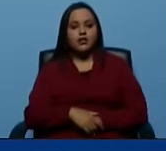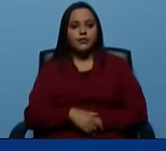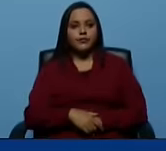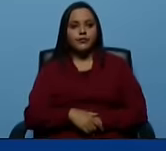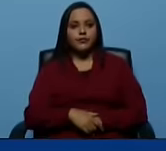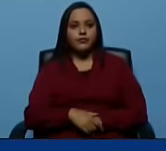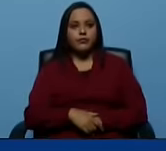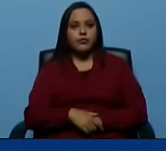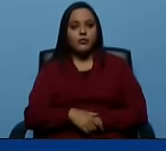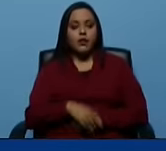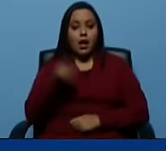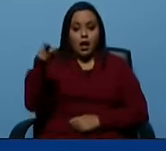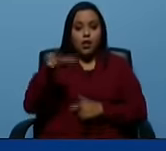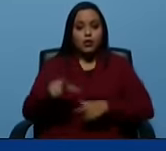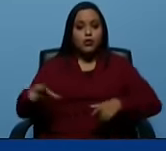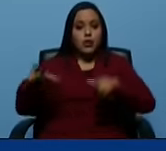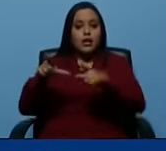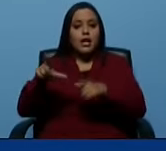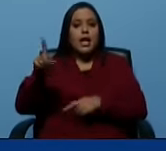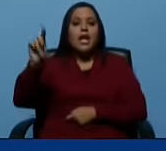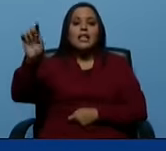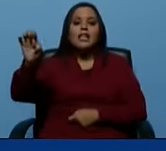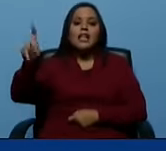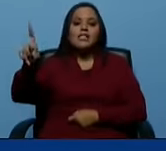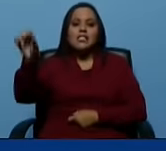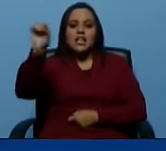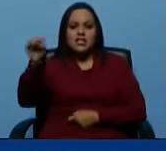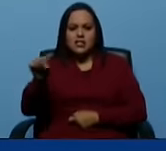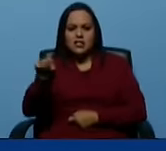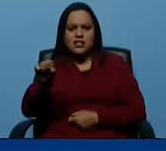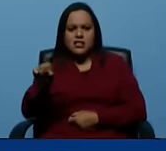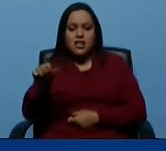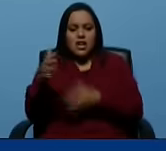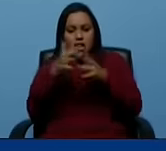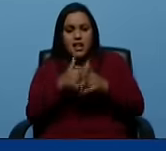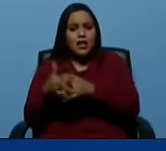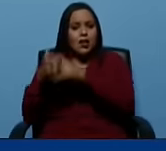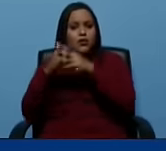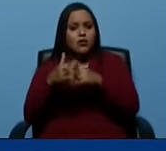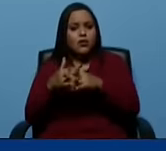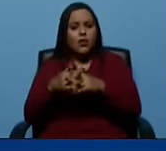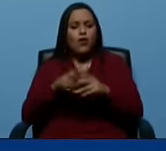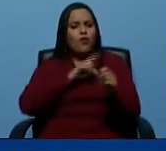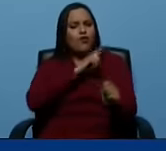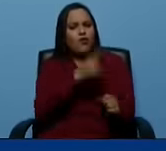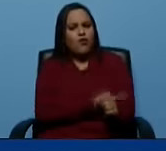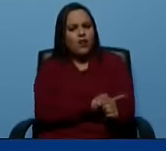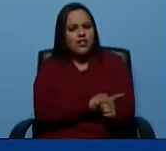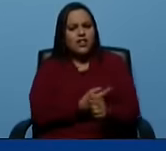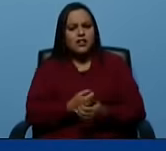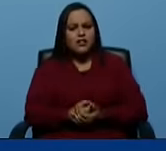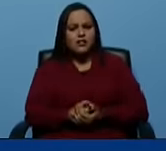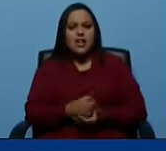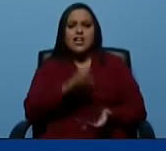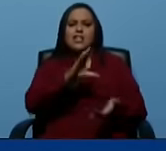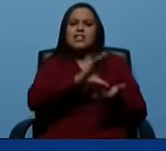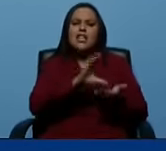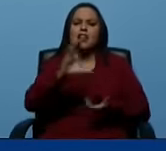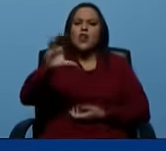Desde Houston, Texas, Estados Unidos. Así que es un poder muy grande. Centro Carter no